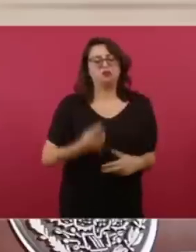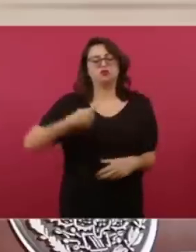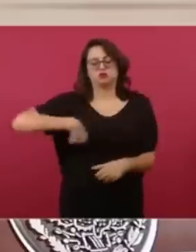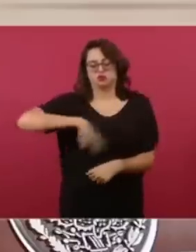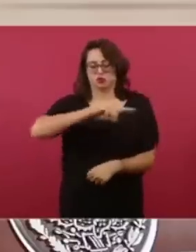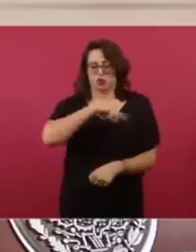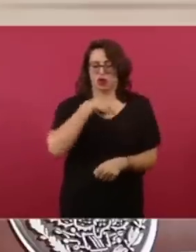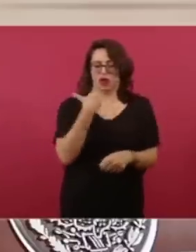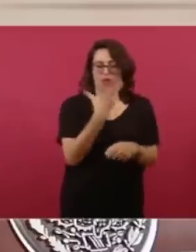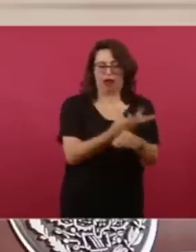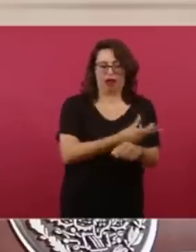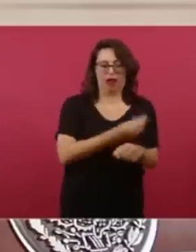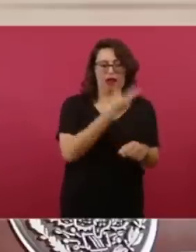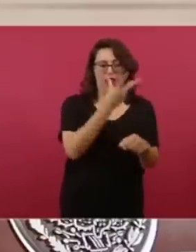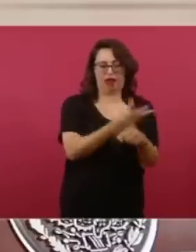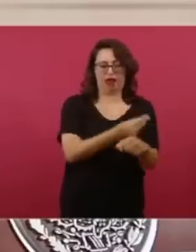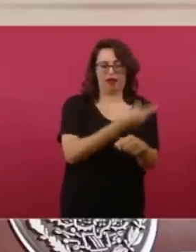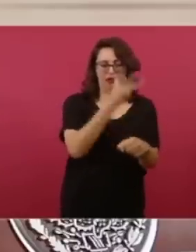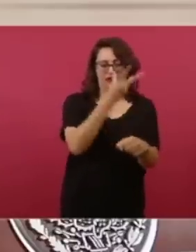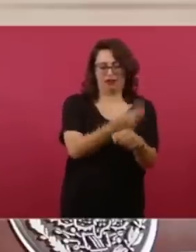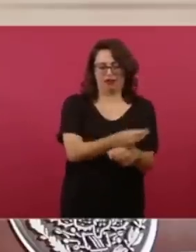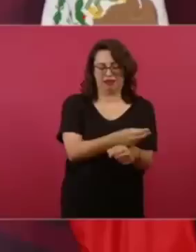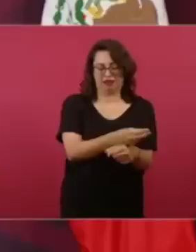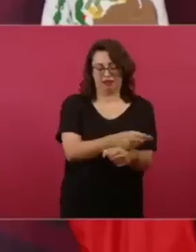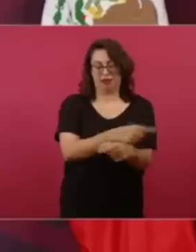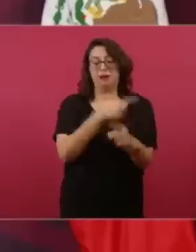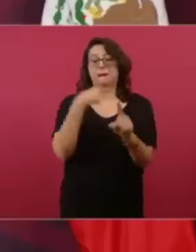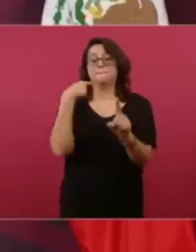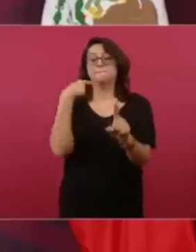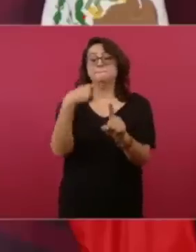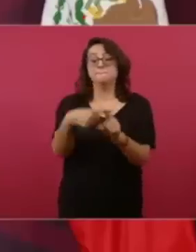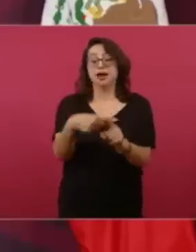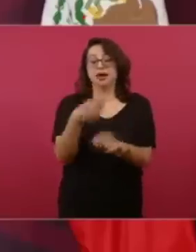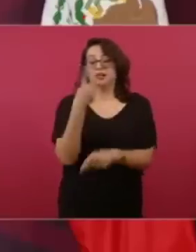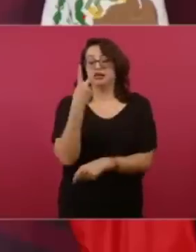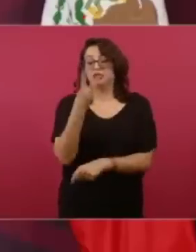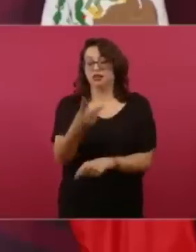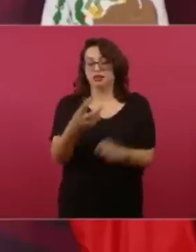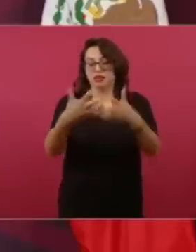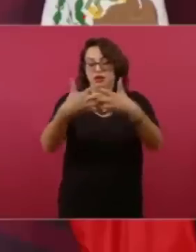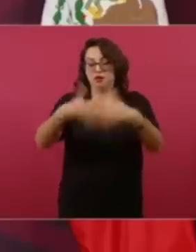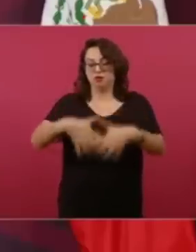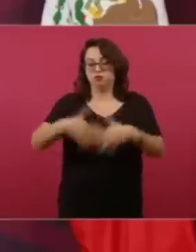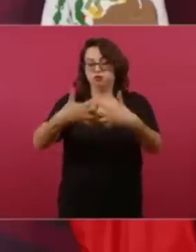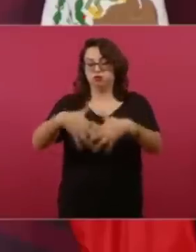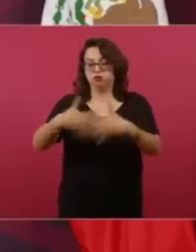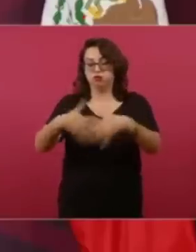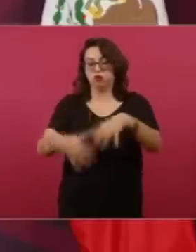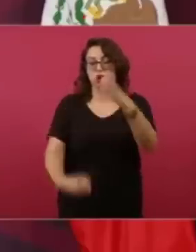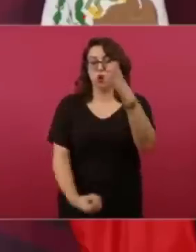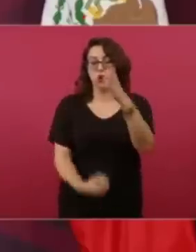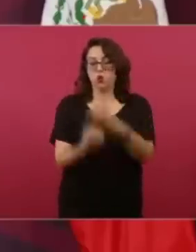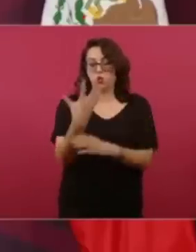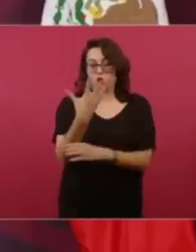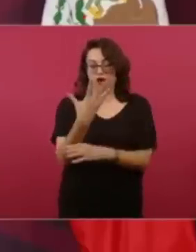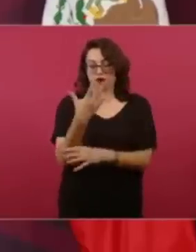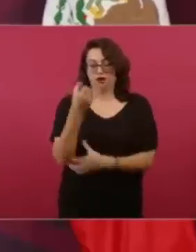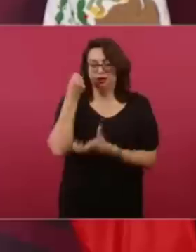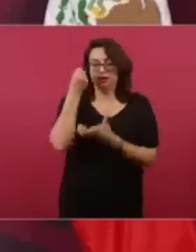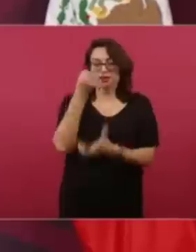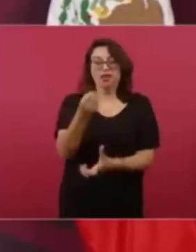Estamos construyendo 2 coquizadoras nuevas con una inversión de 10 mil millones de